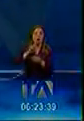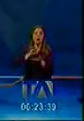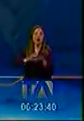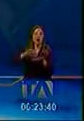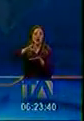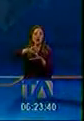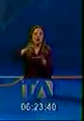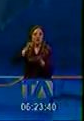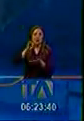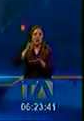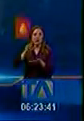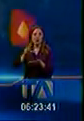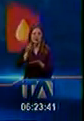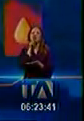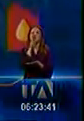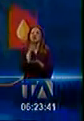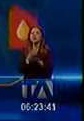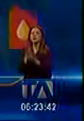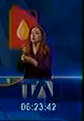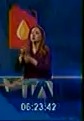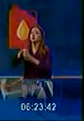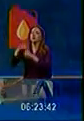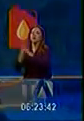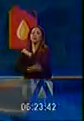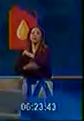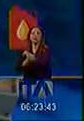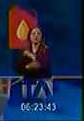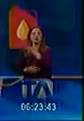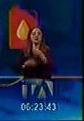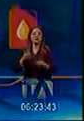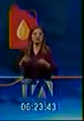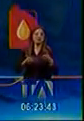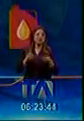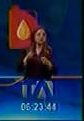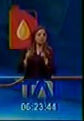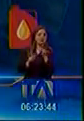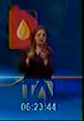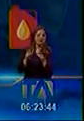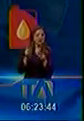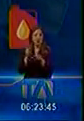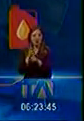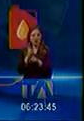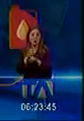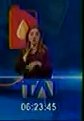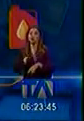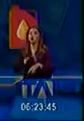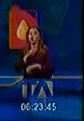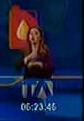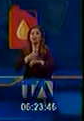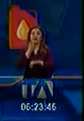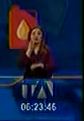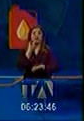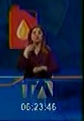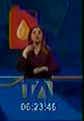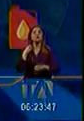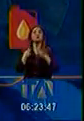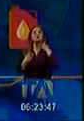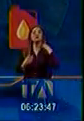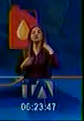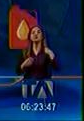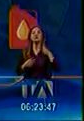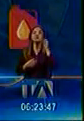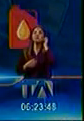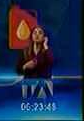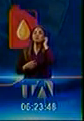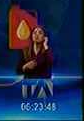de ese total lo usa la transportación de personas y mercancías, algo que no se tocará, ya lo han dicho las autoridades, al igual que el